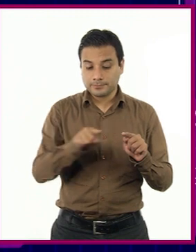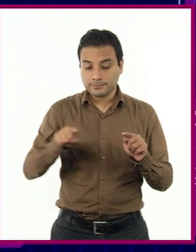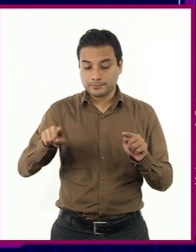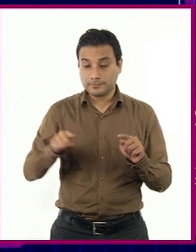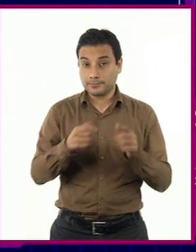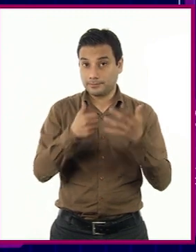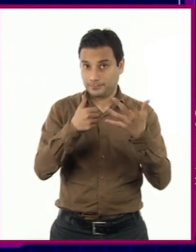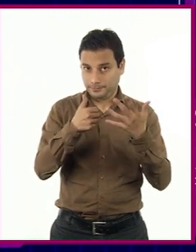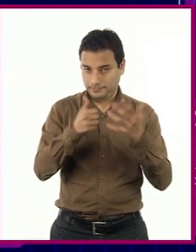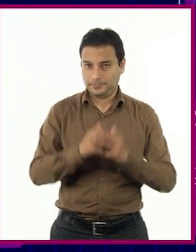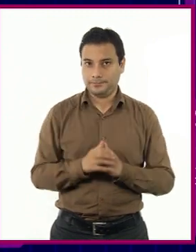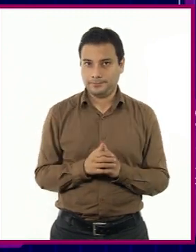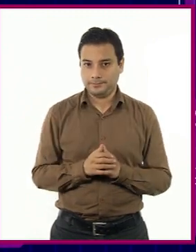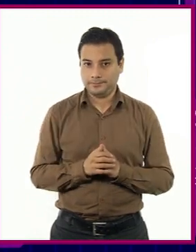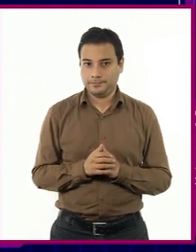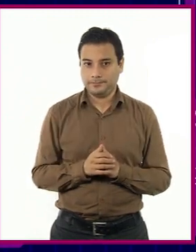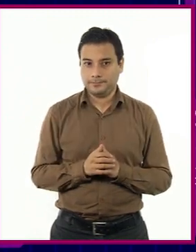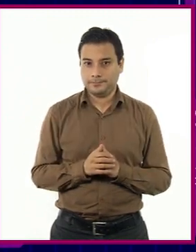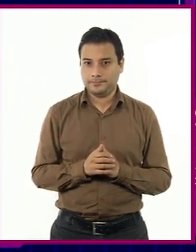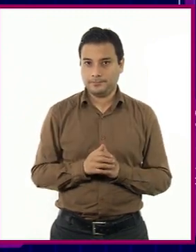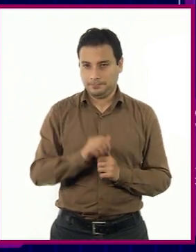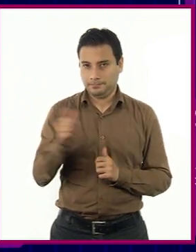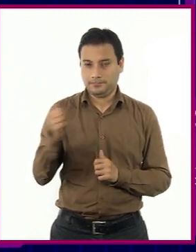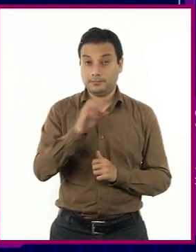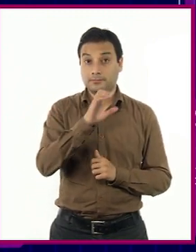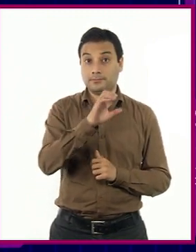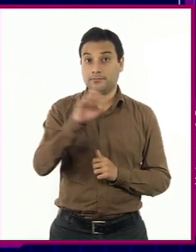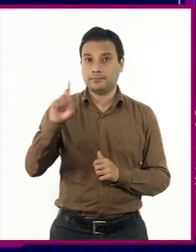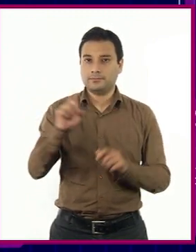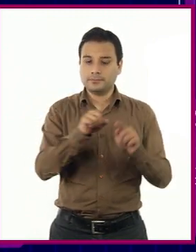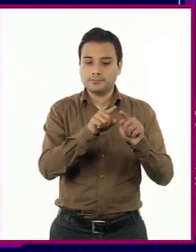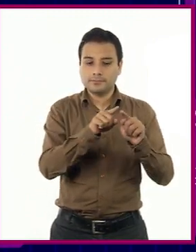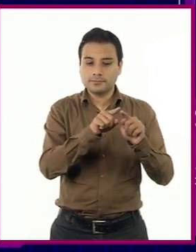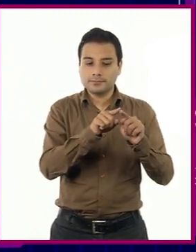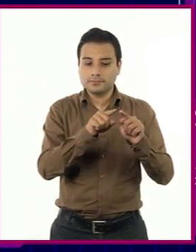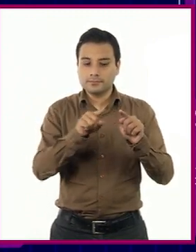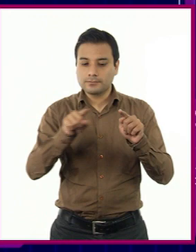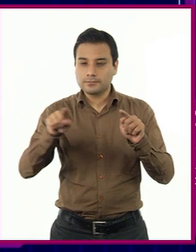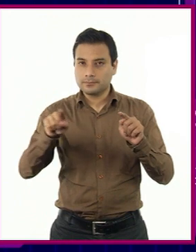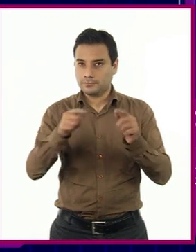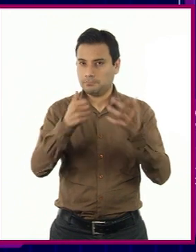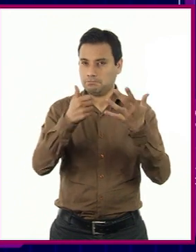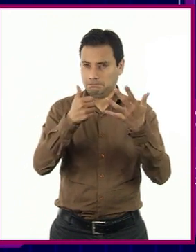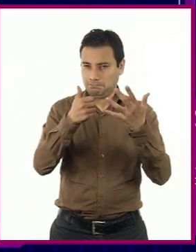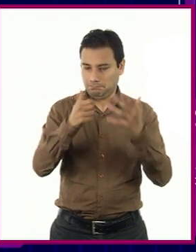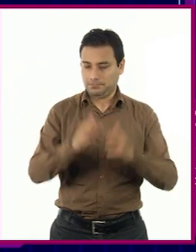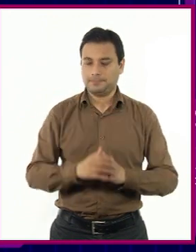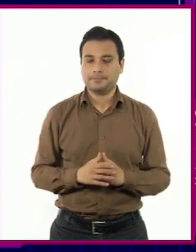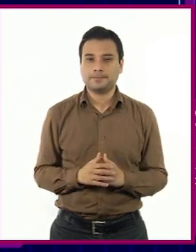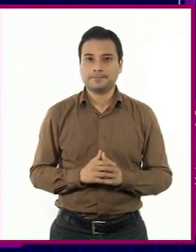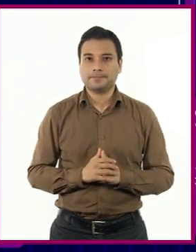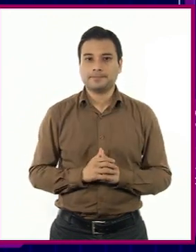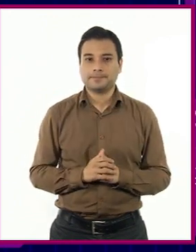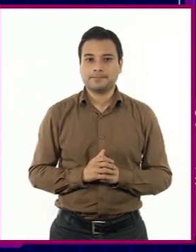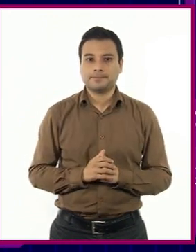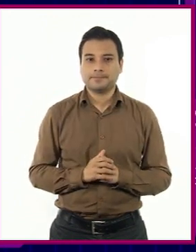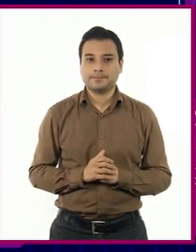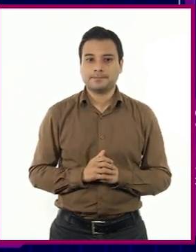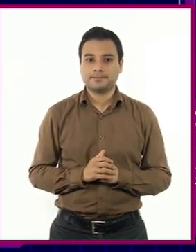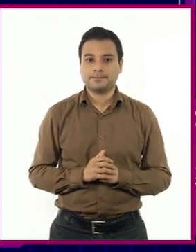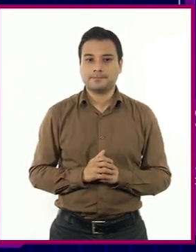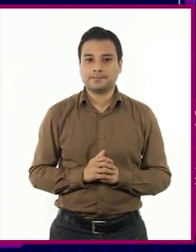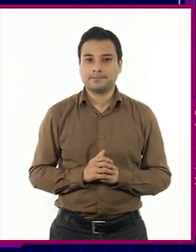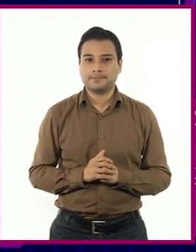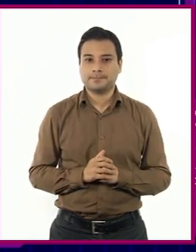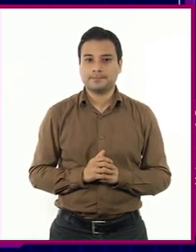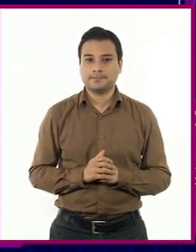otro segmento CD paralelo al segmento AB, pero separado en 3 unidades de altura. Además,